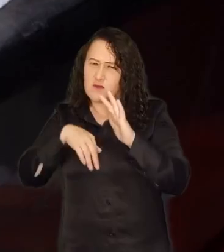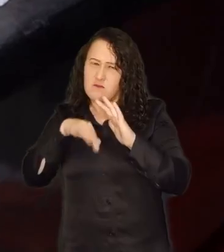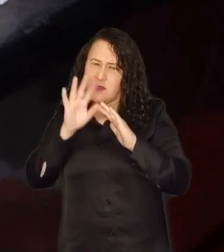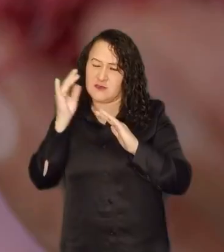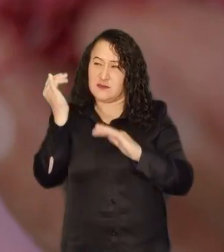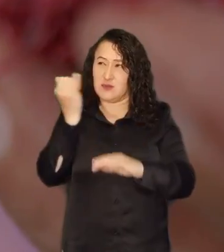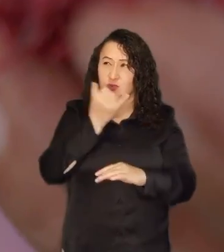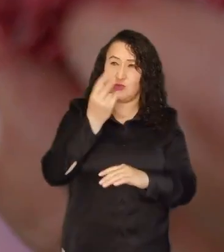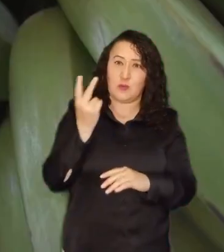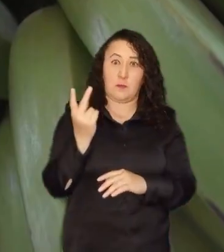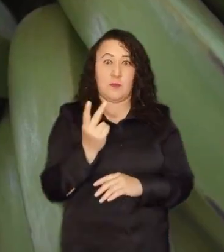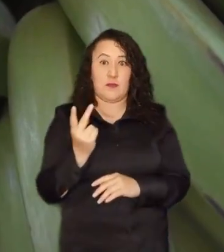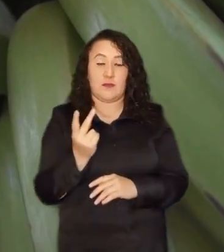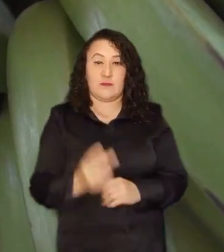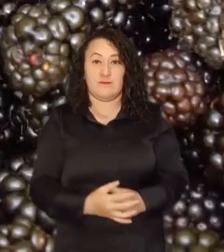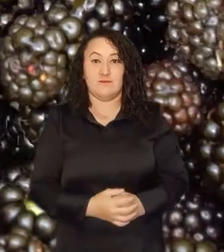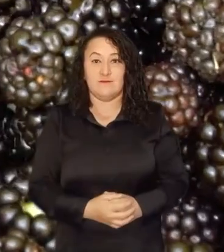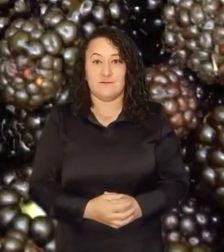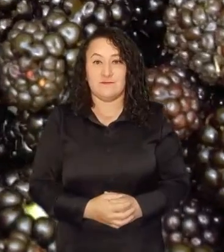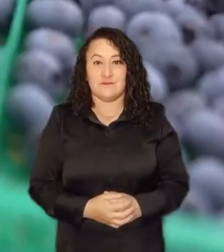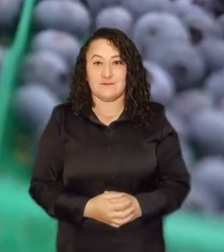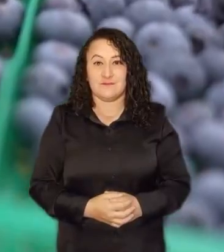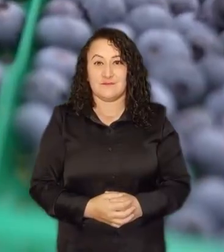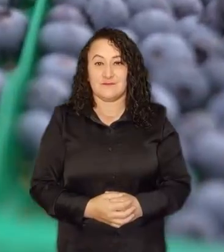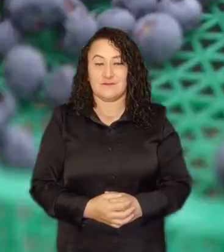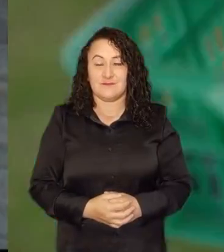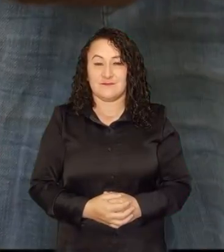consumimos personas y animales.